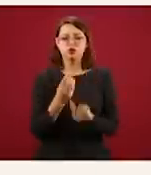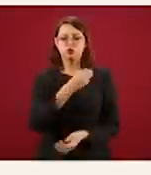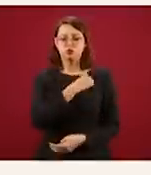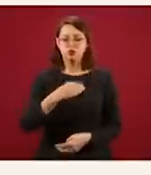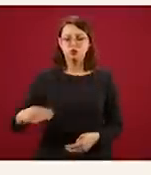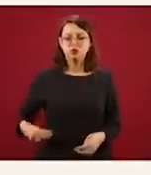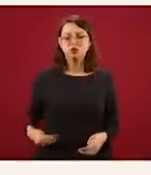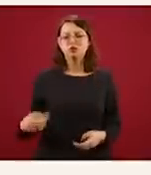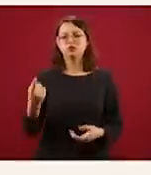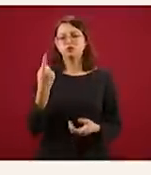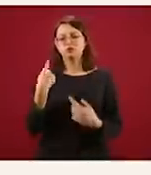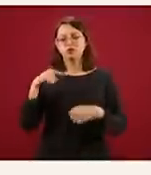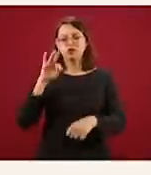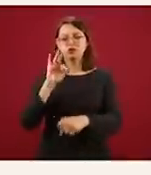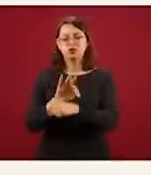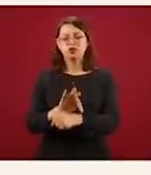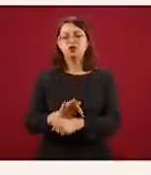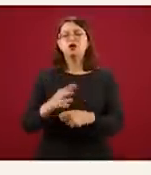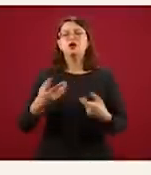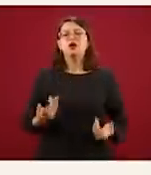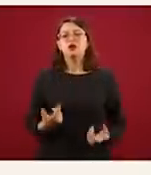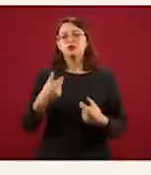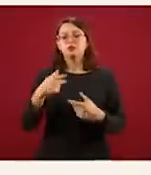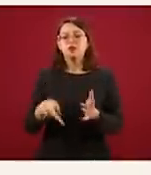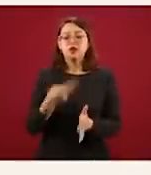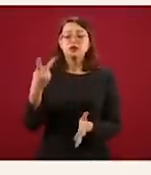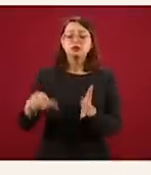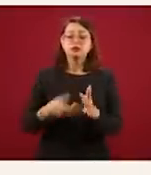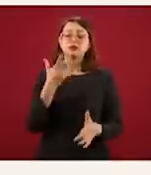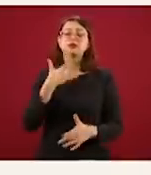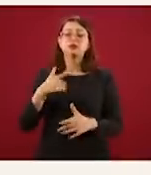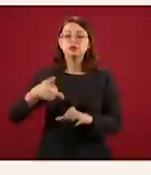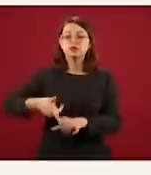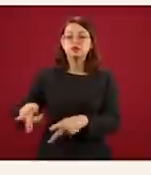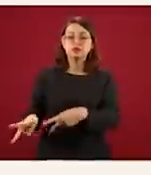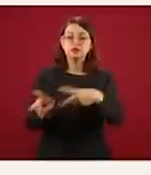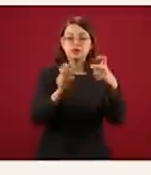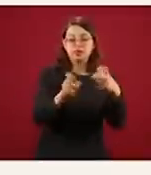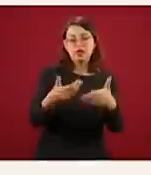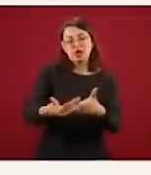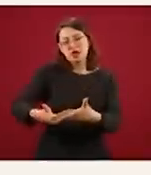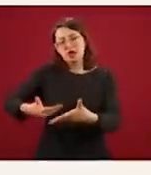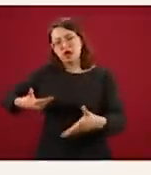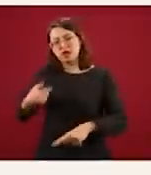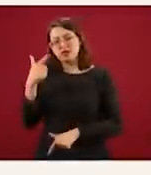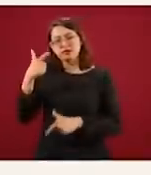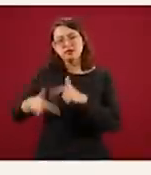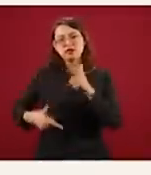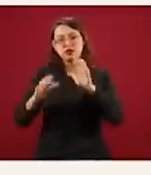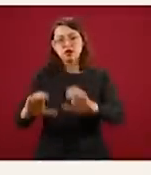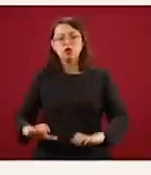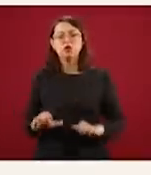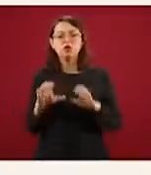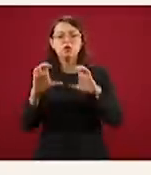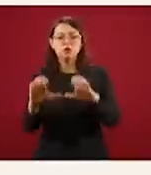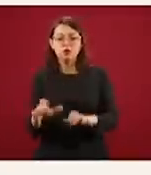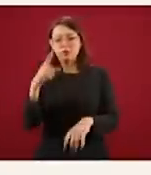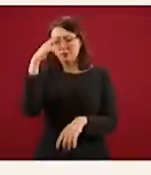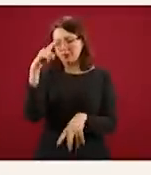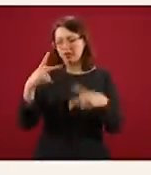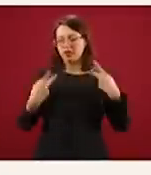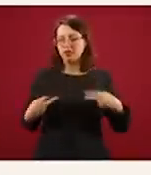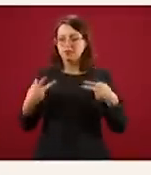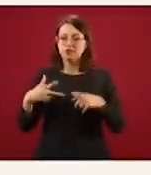de incidencia de robo de hidrocarburos para implementar medidas preventivas que salvaguarden la integridad